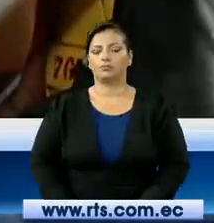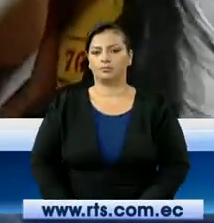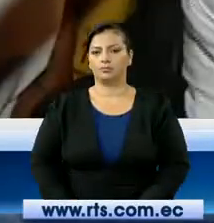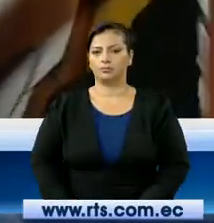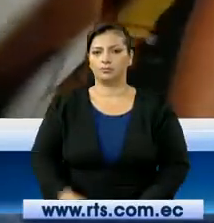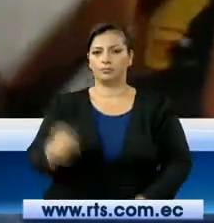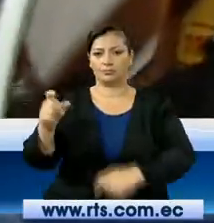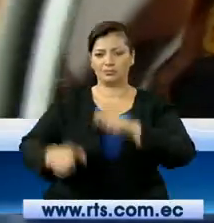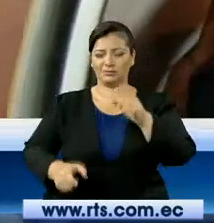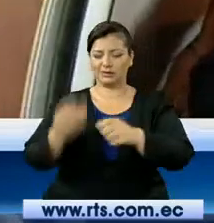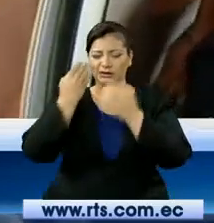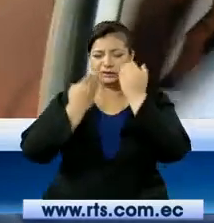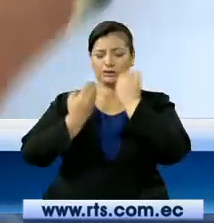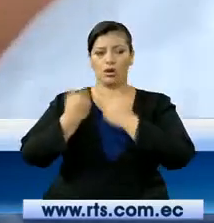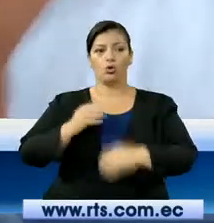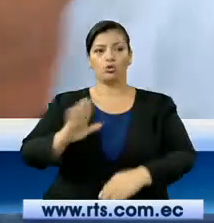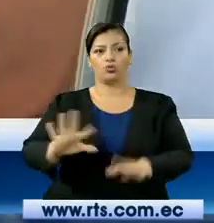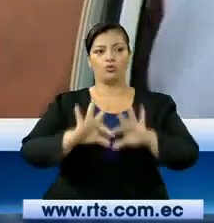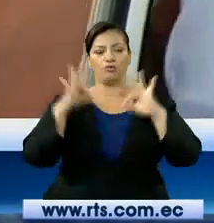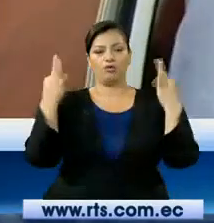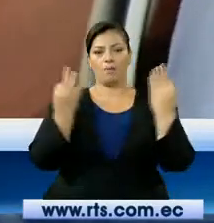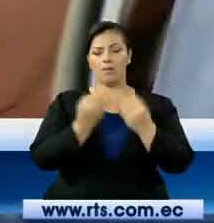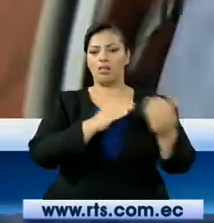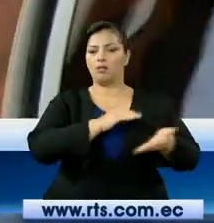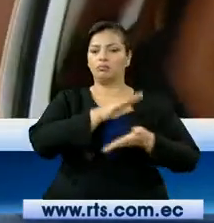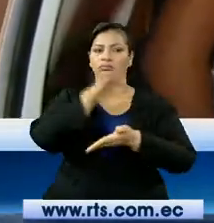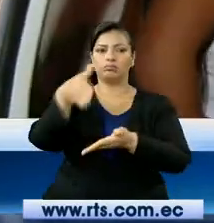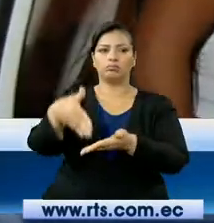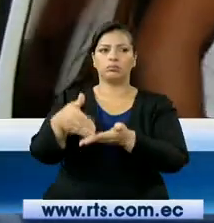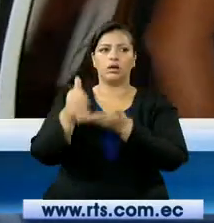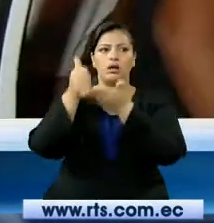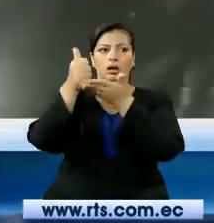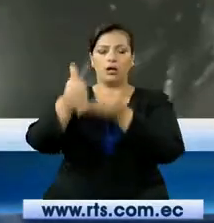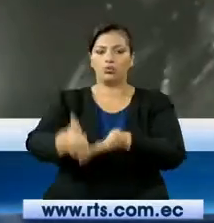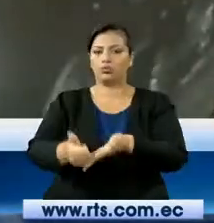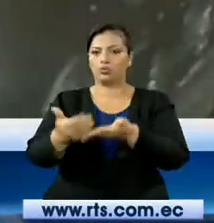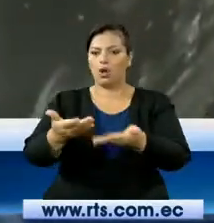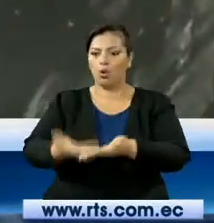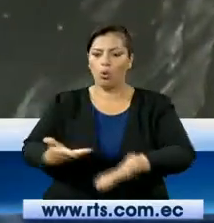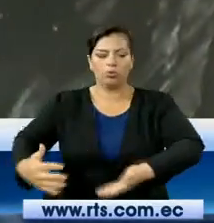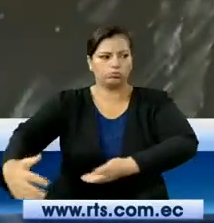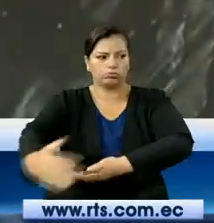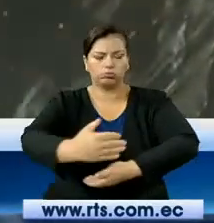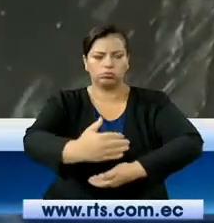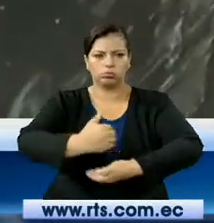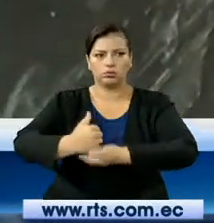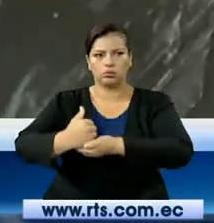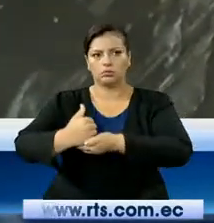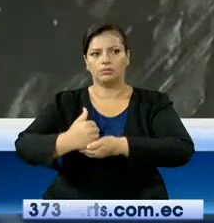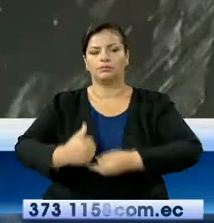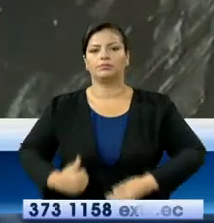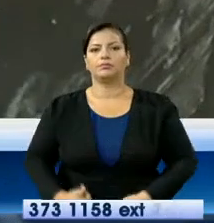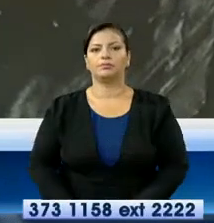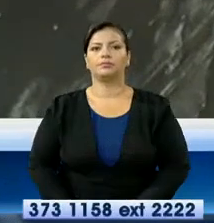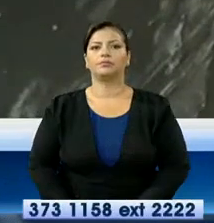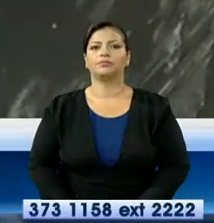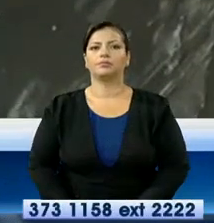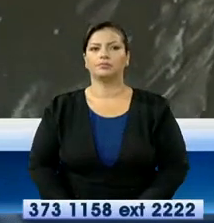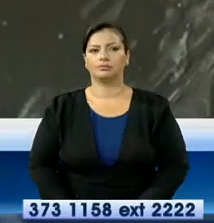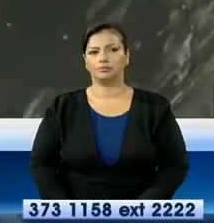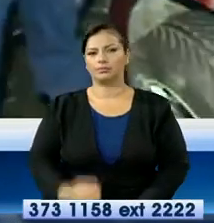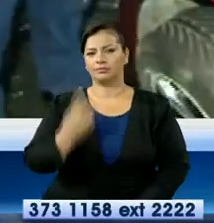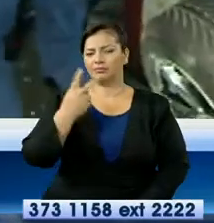al sitio para poner en buen recaudo las pertenencias de sus seres queridos, los cuales, pese a la magnitud